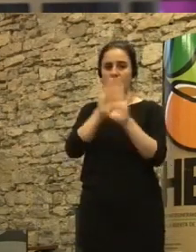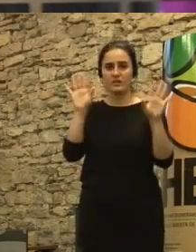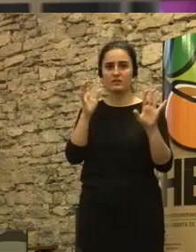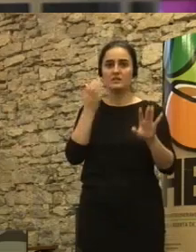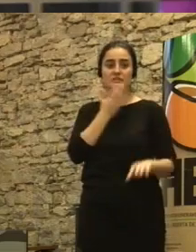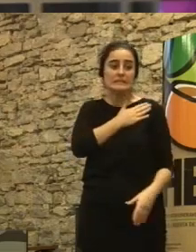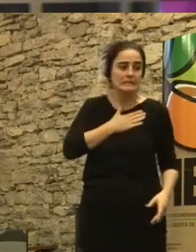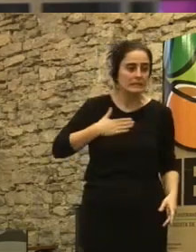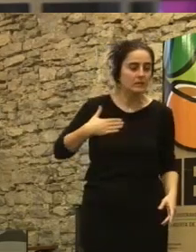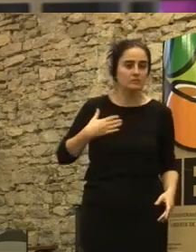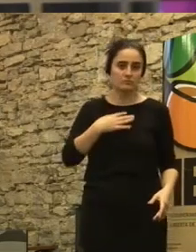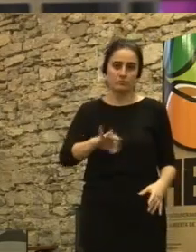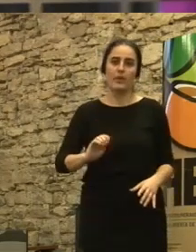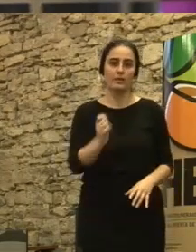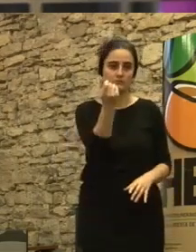se puede.